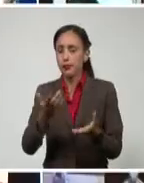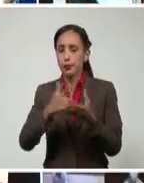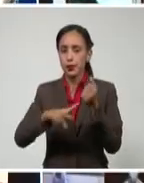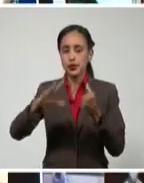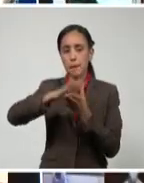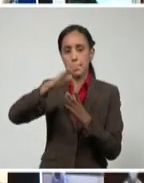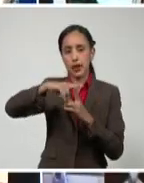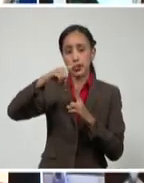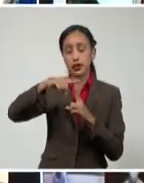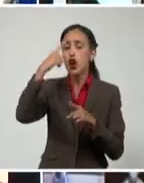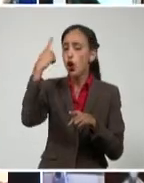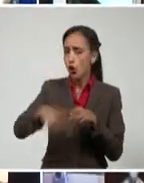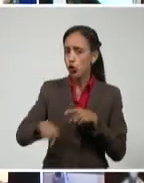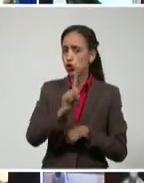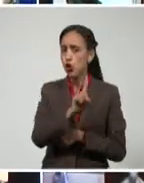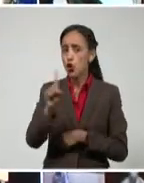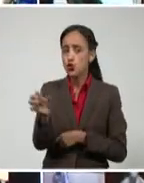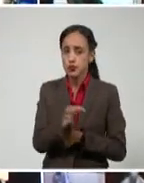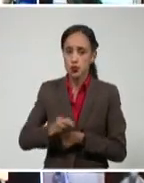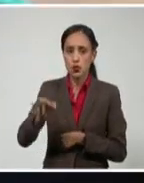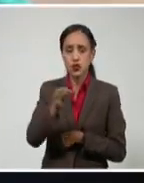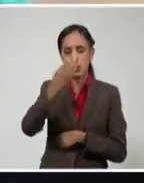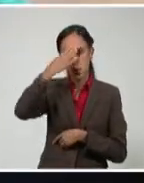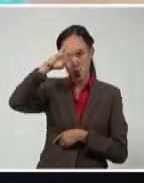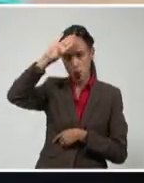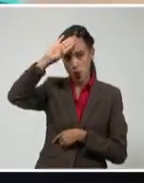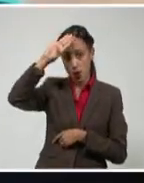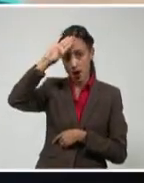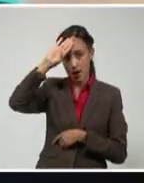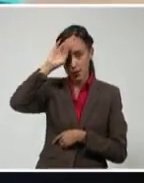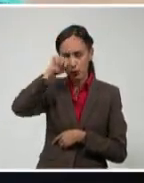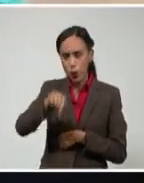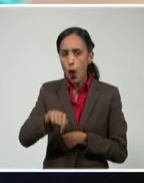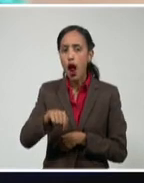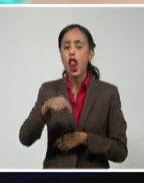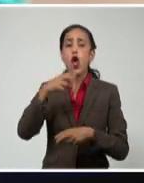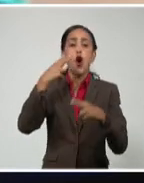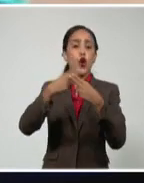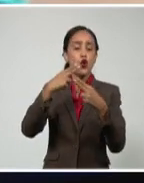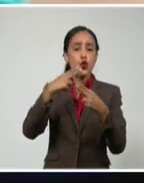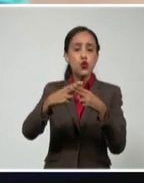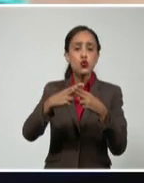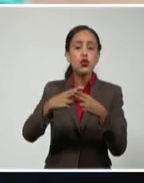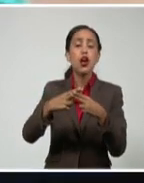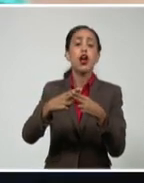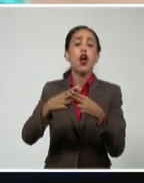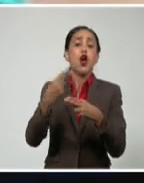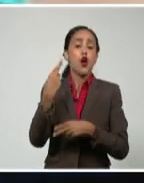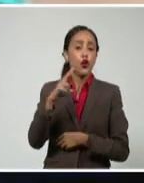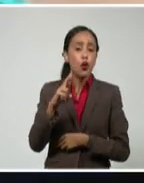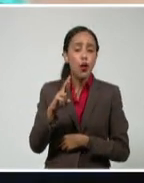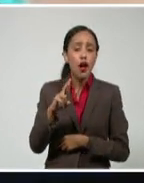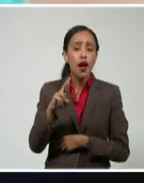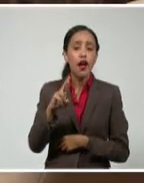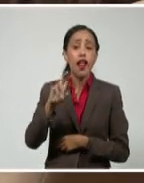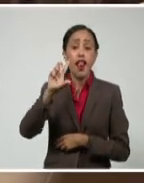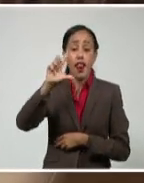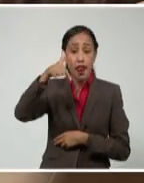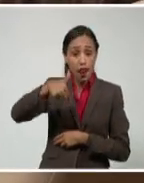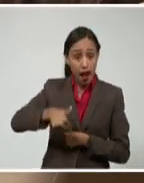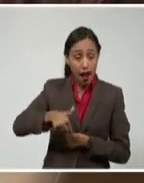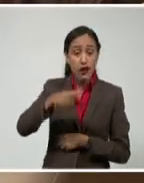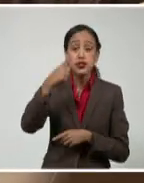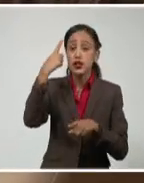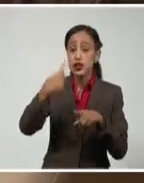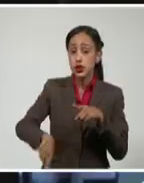otros 11 municipios cubanos. Son ellos Cruces, Rodas, Lajas y Palmira en Cienfuegos, Cabayguán y